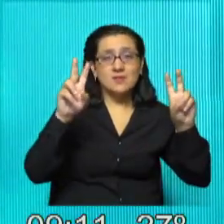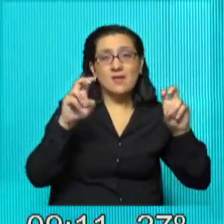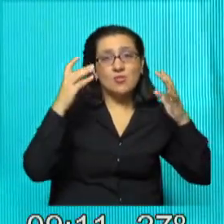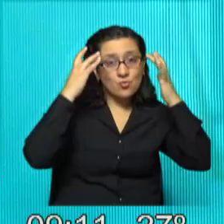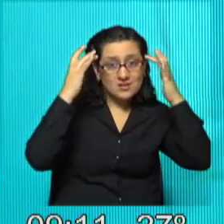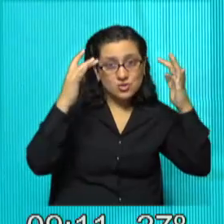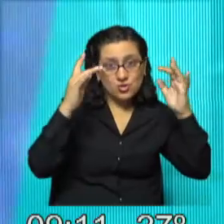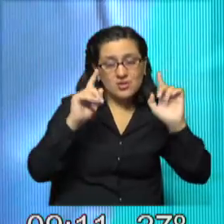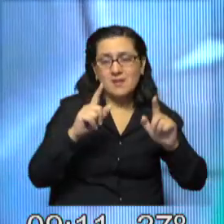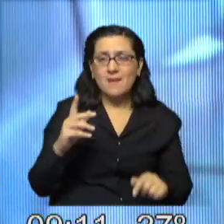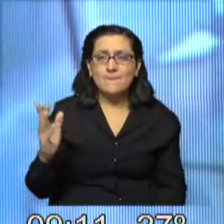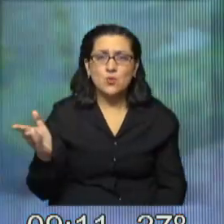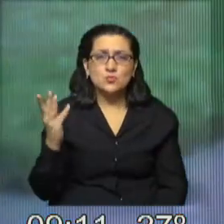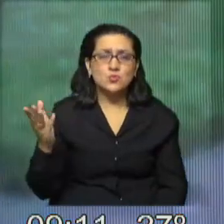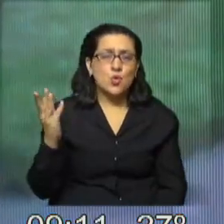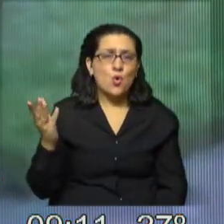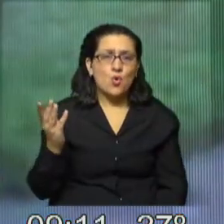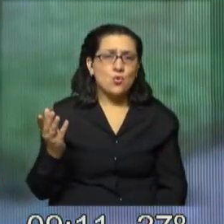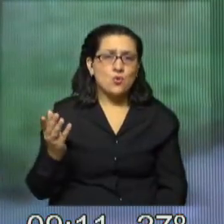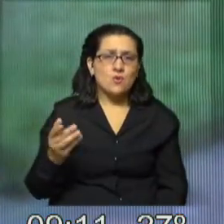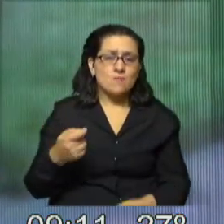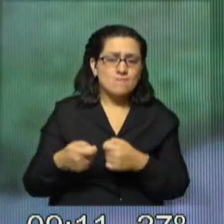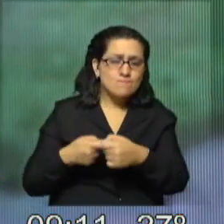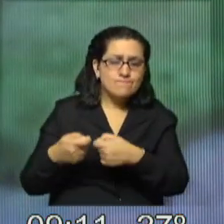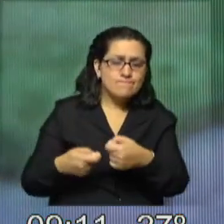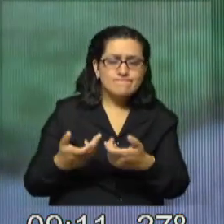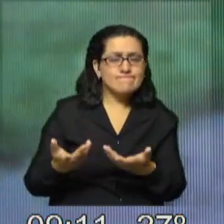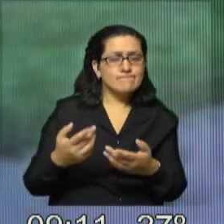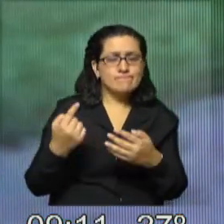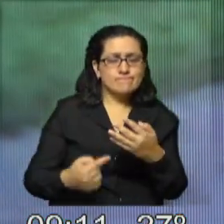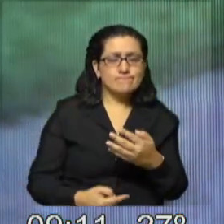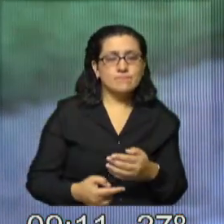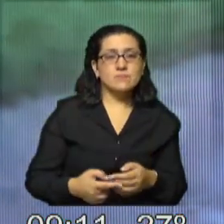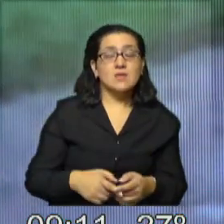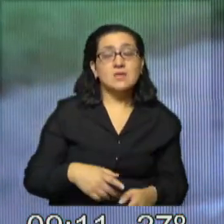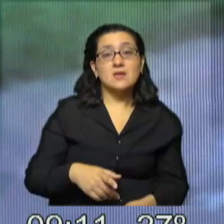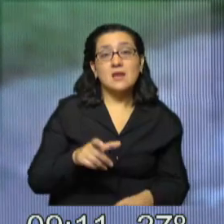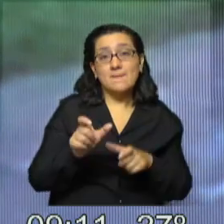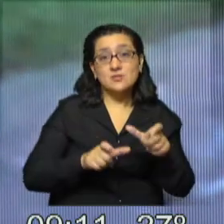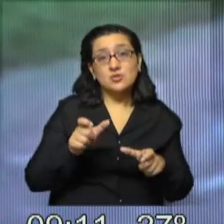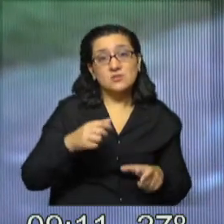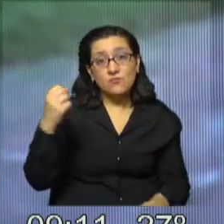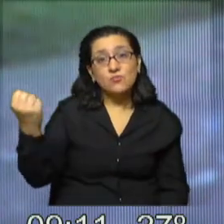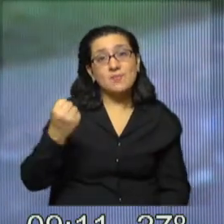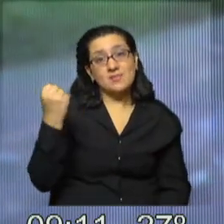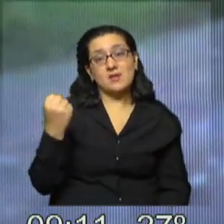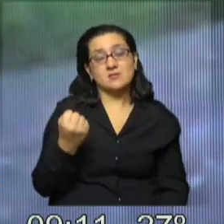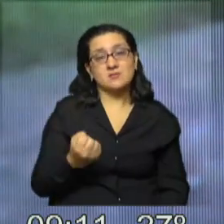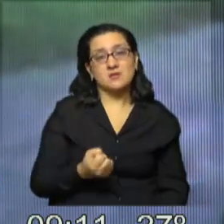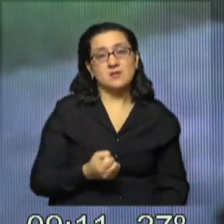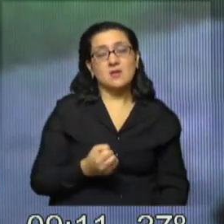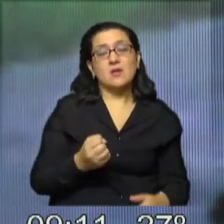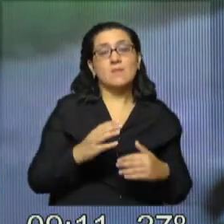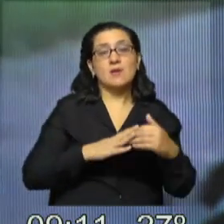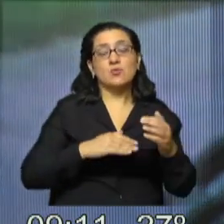qué matriz productiva, cómo generar complementariedad productiva en el continente, y creemos que el Congreso del Pueblo es una clave fundamental para eso. ¿Tá? Para